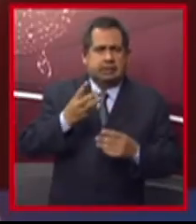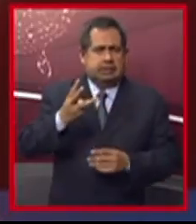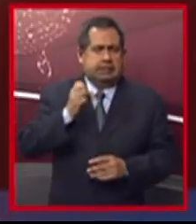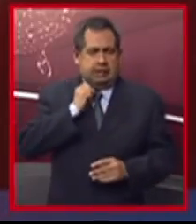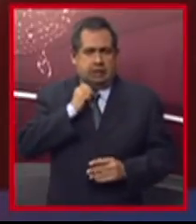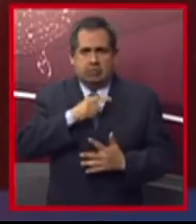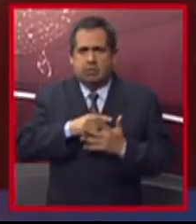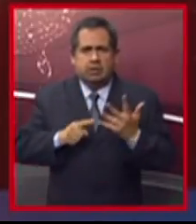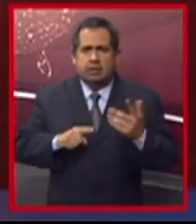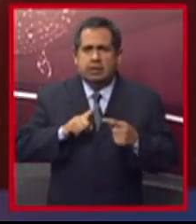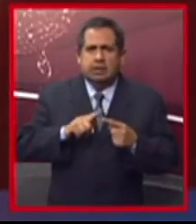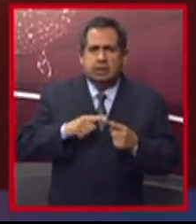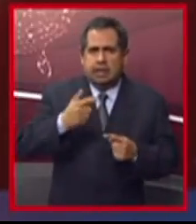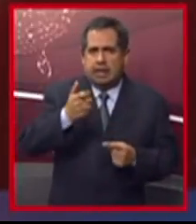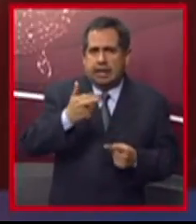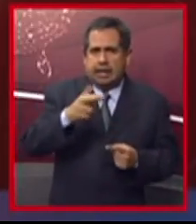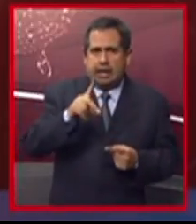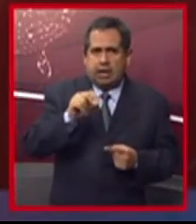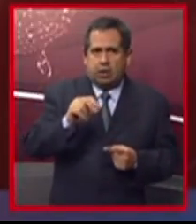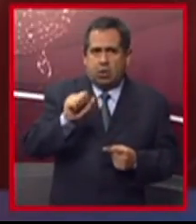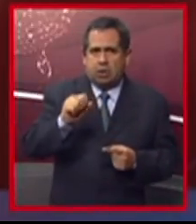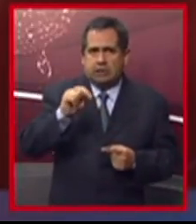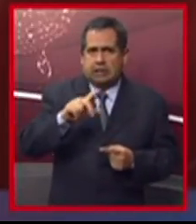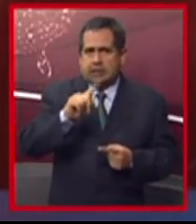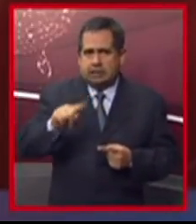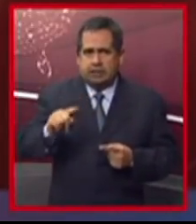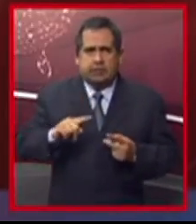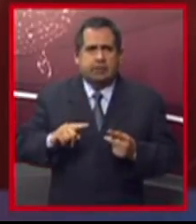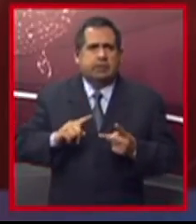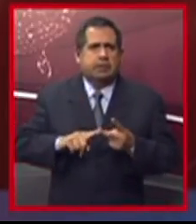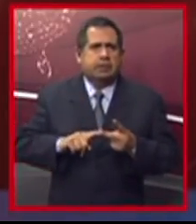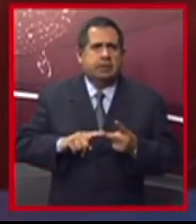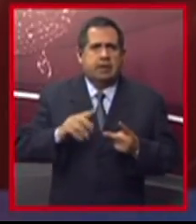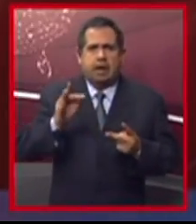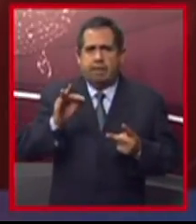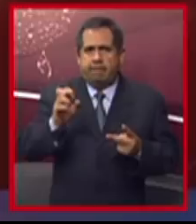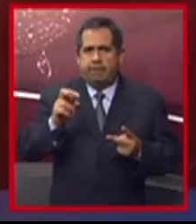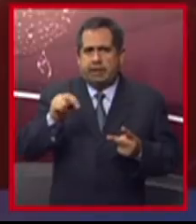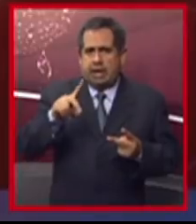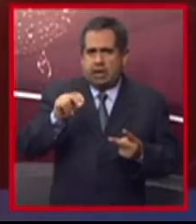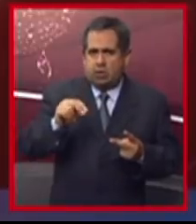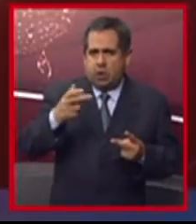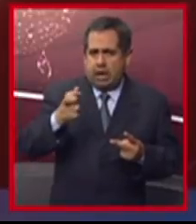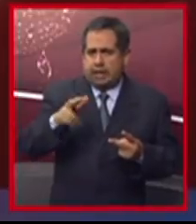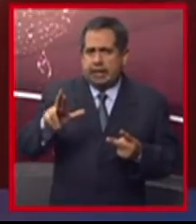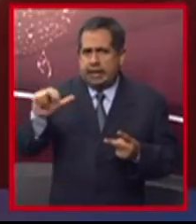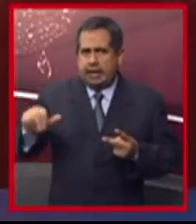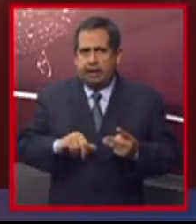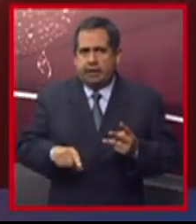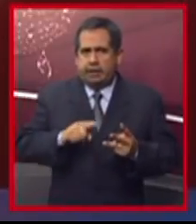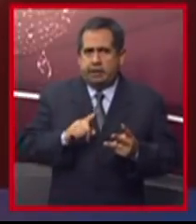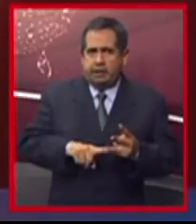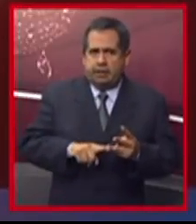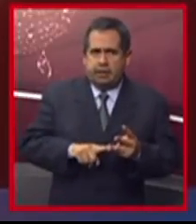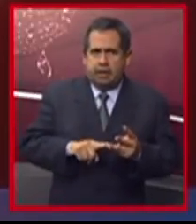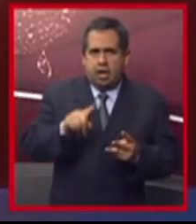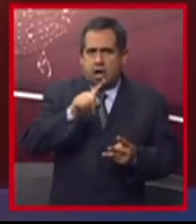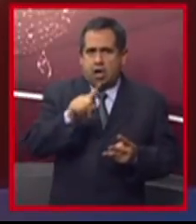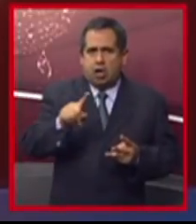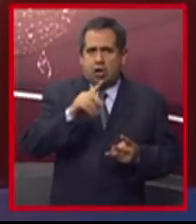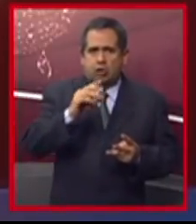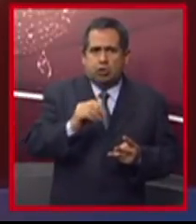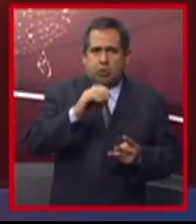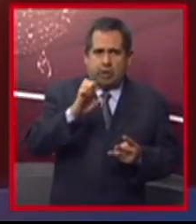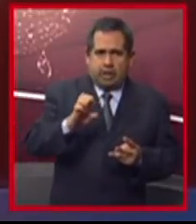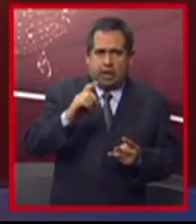3 senadores: Gerardo Sánchez García del PRI, Fernando Herrera Ávila del PAN y por